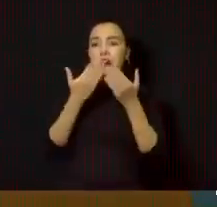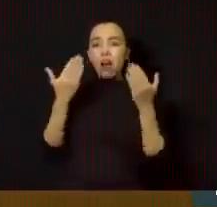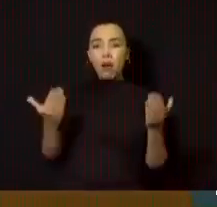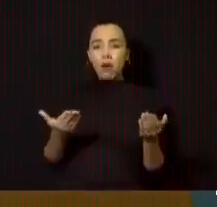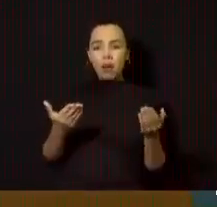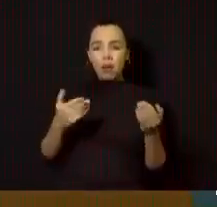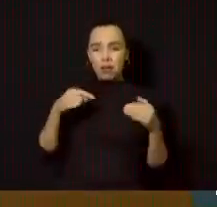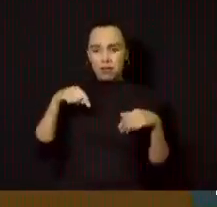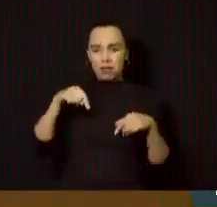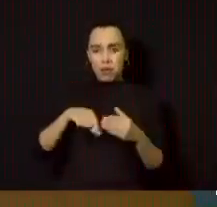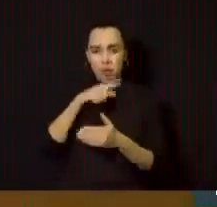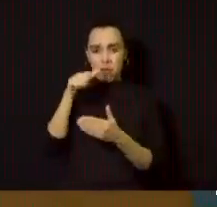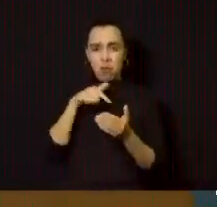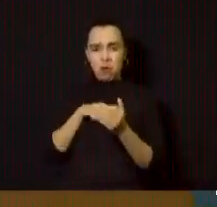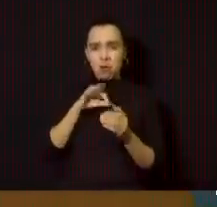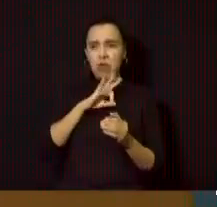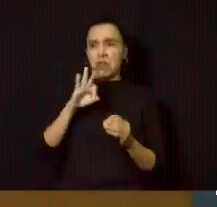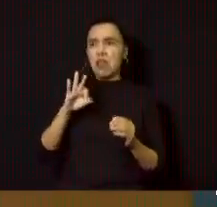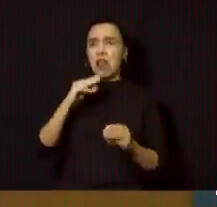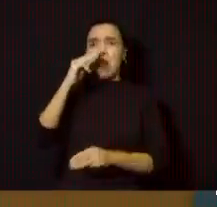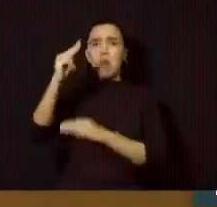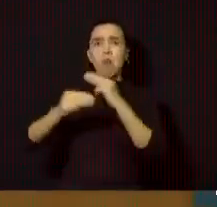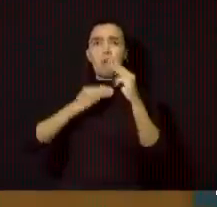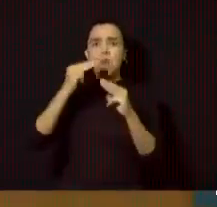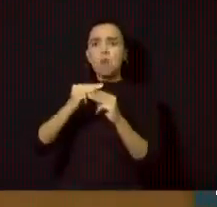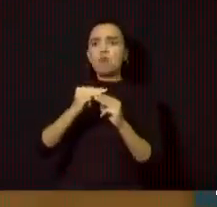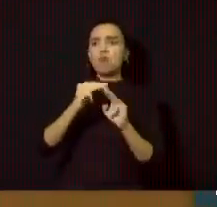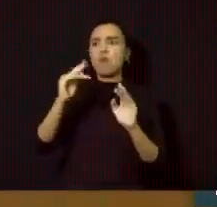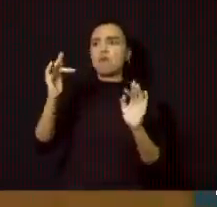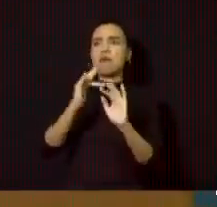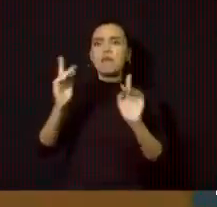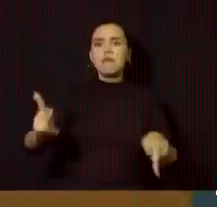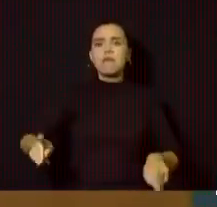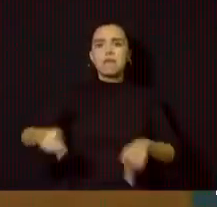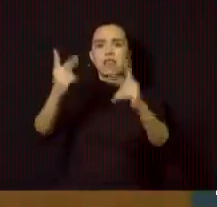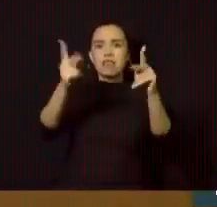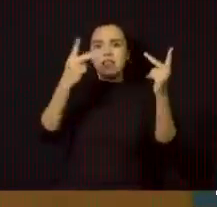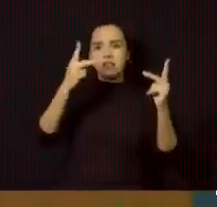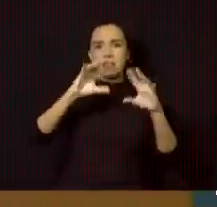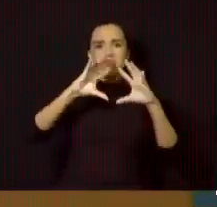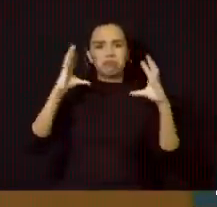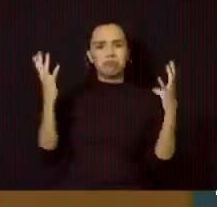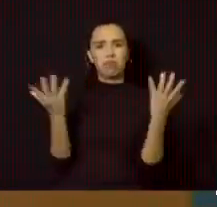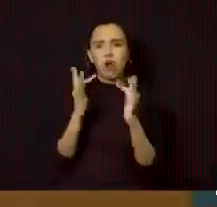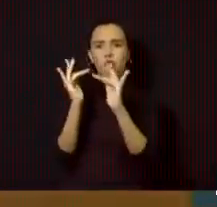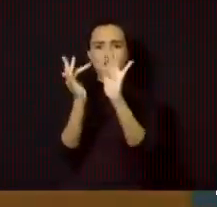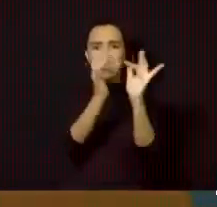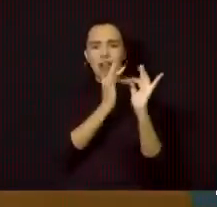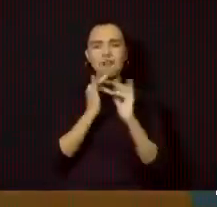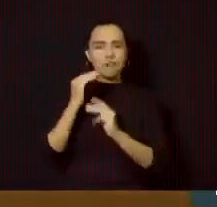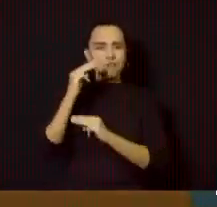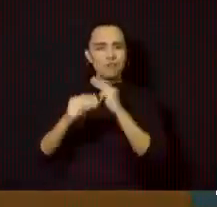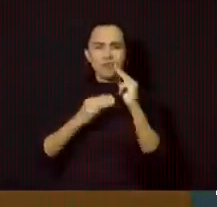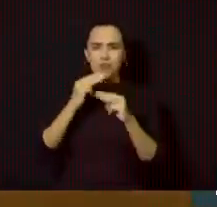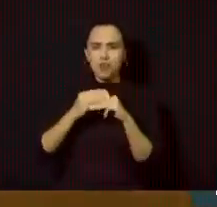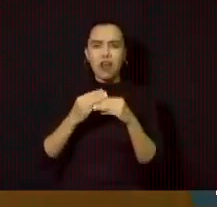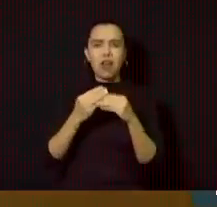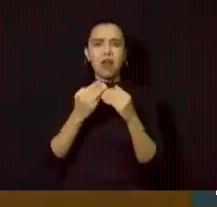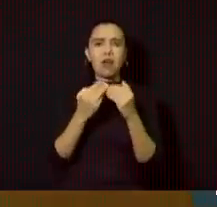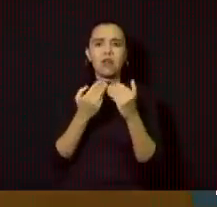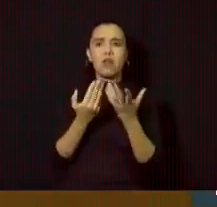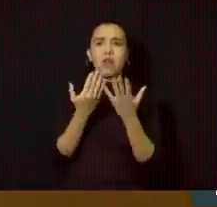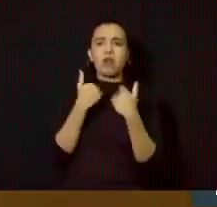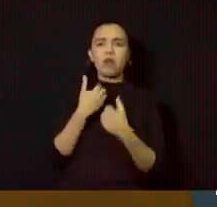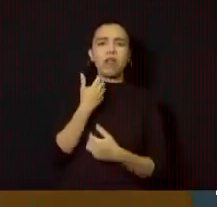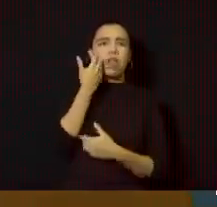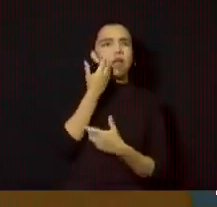están, pueden venderle al mundo, ¿no? Y está más globalizado. Y digo, entonces ahora ya no hay pretexto de